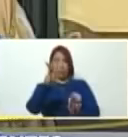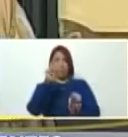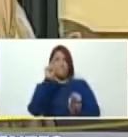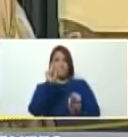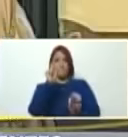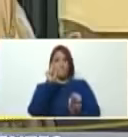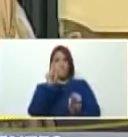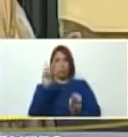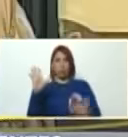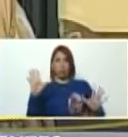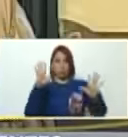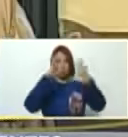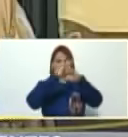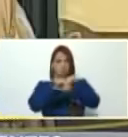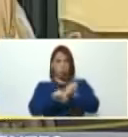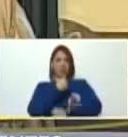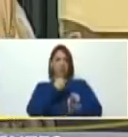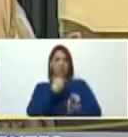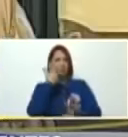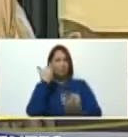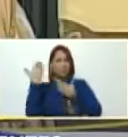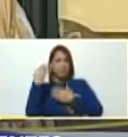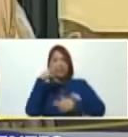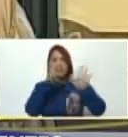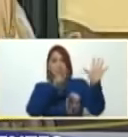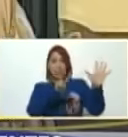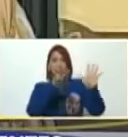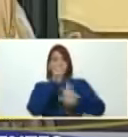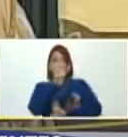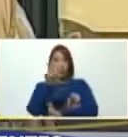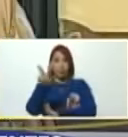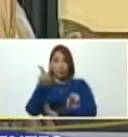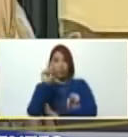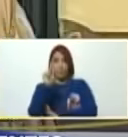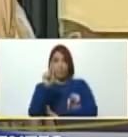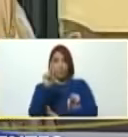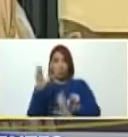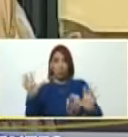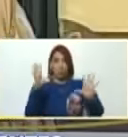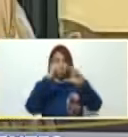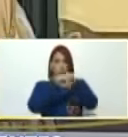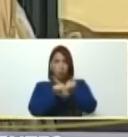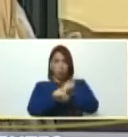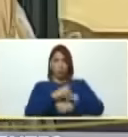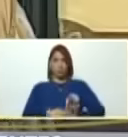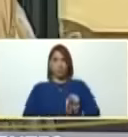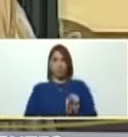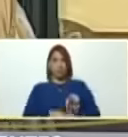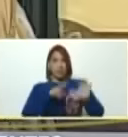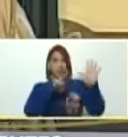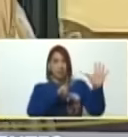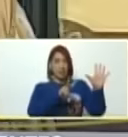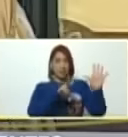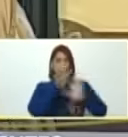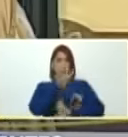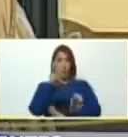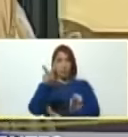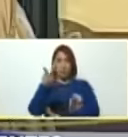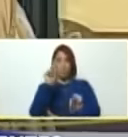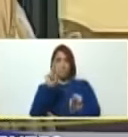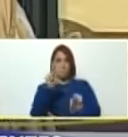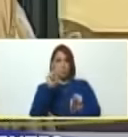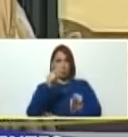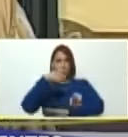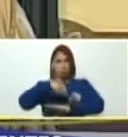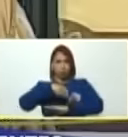¿verdad? ¿Qué dice allá? 7 y 42. Siendo las 7 y 42 minutos de esta